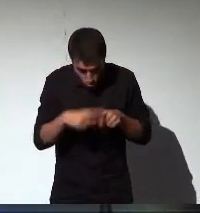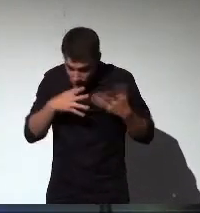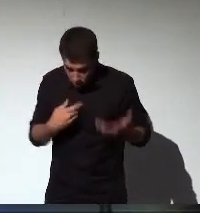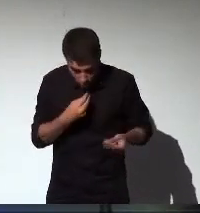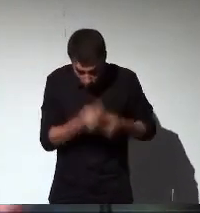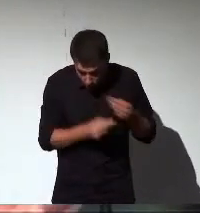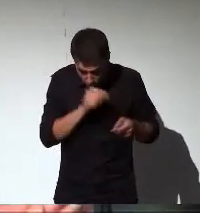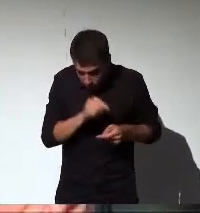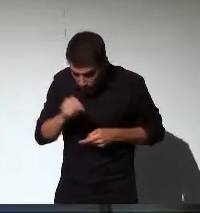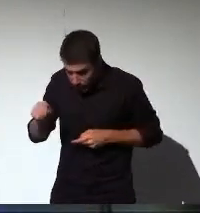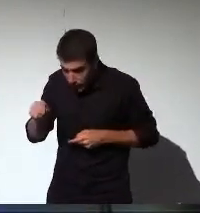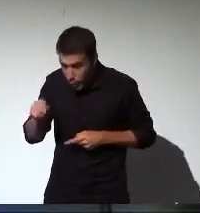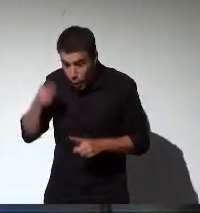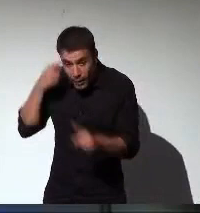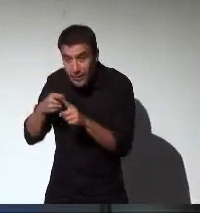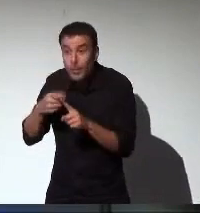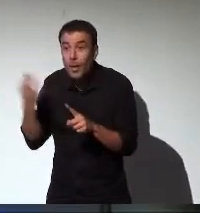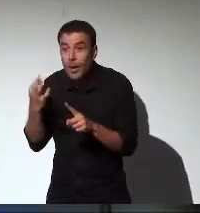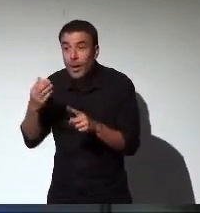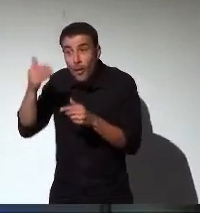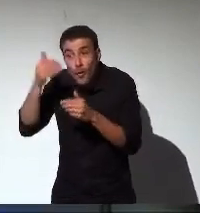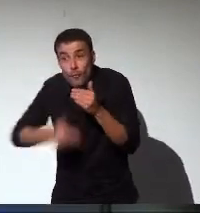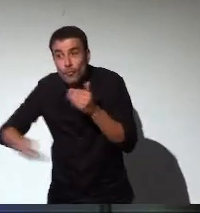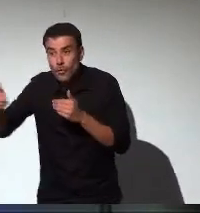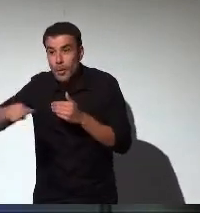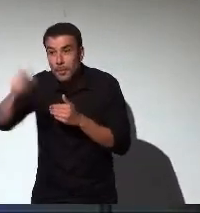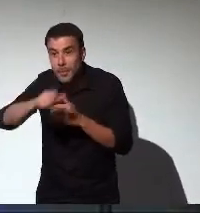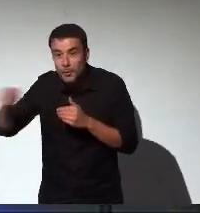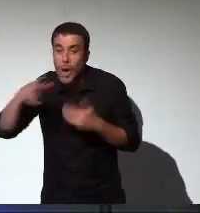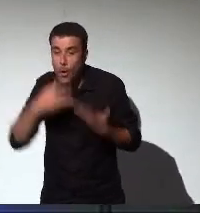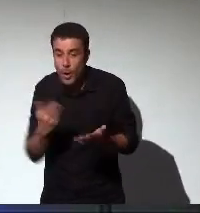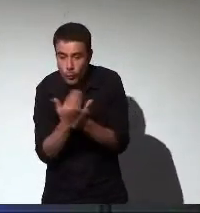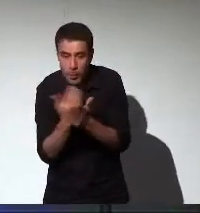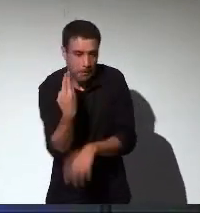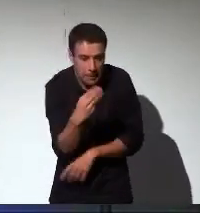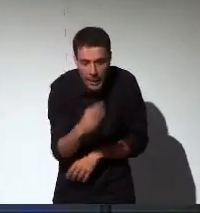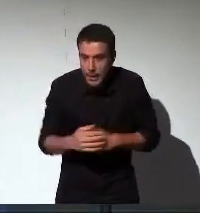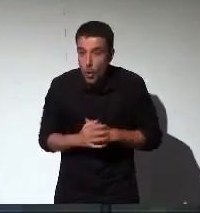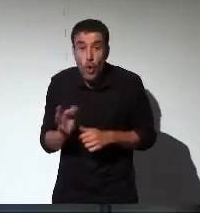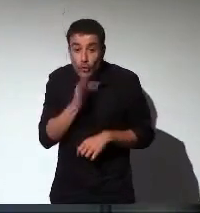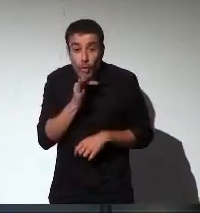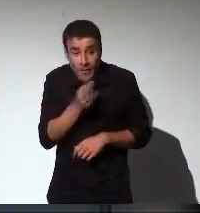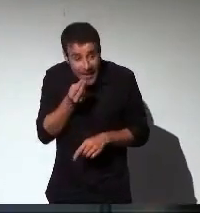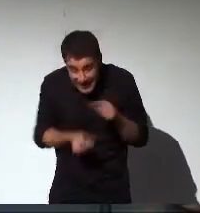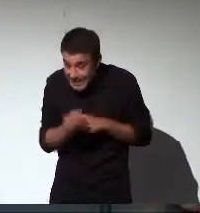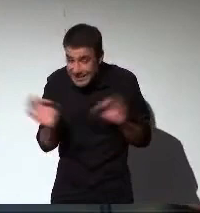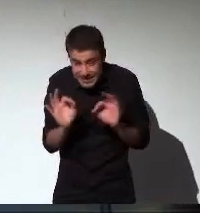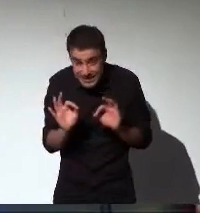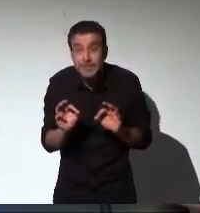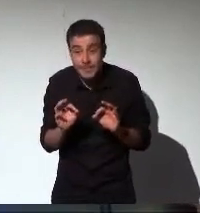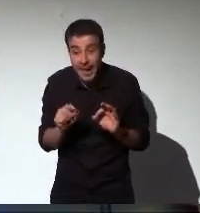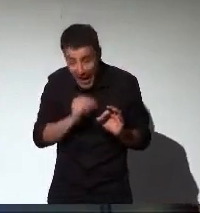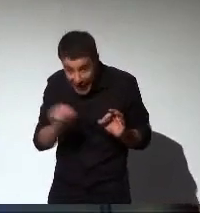es para poder salvar los chicos y chicas que ahora están en primaria o que ni tan siquiera han nacido